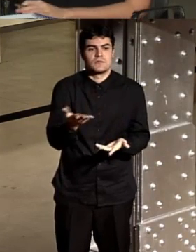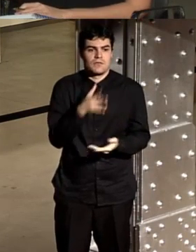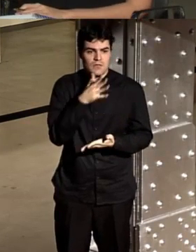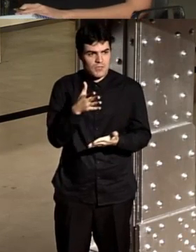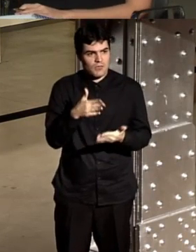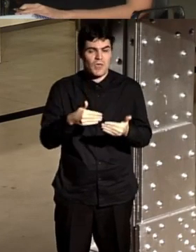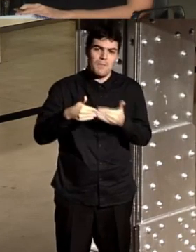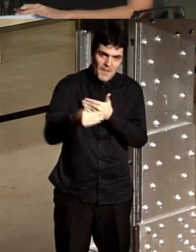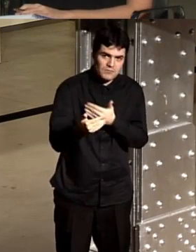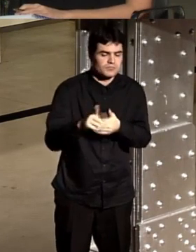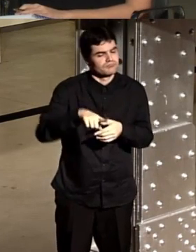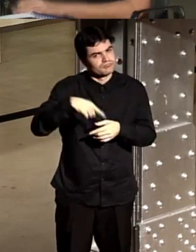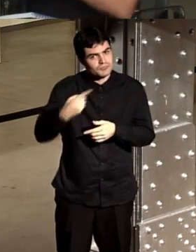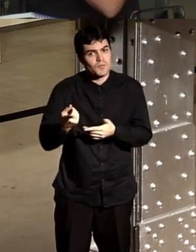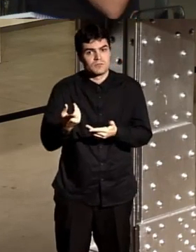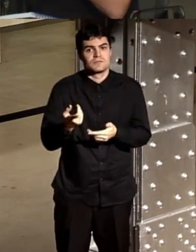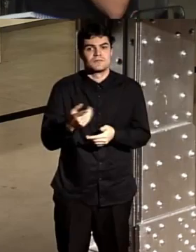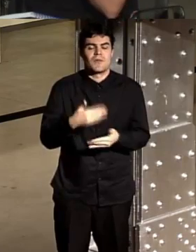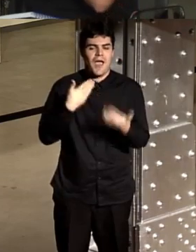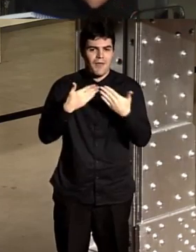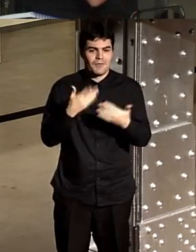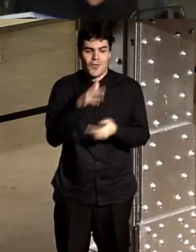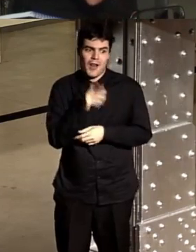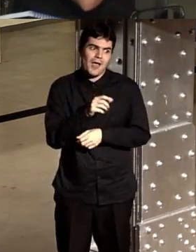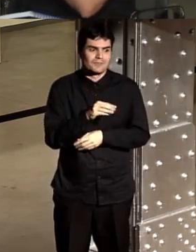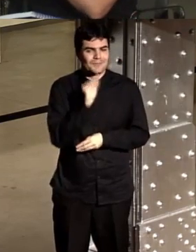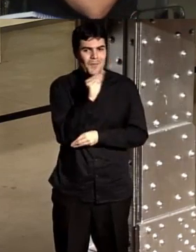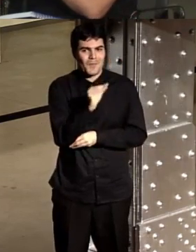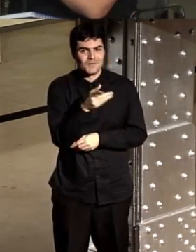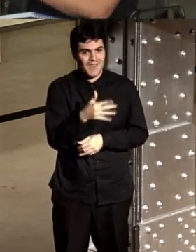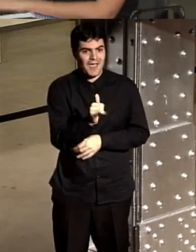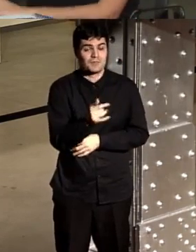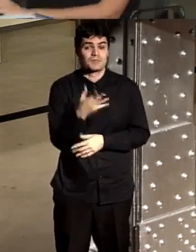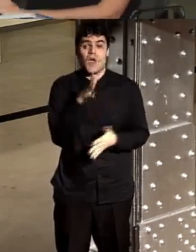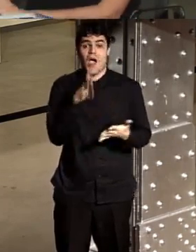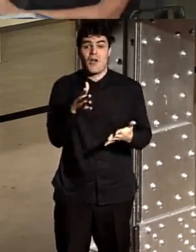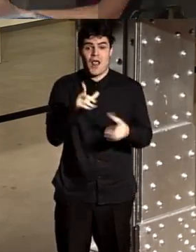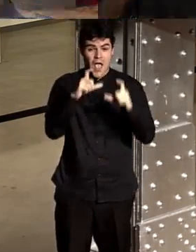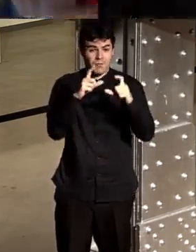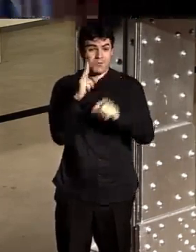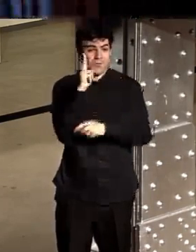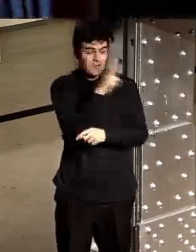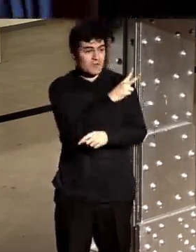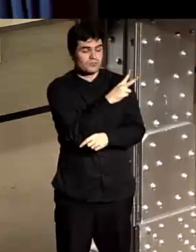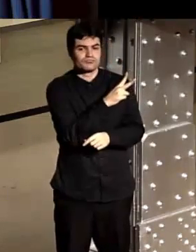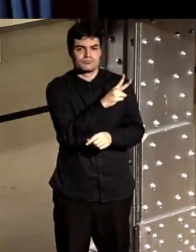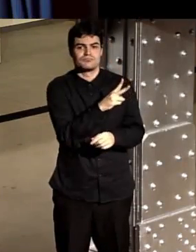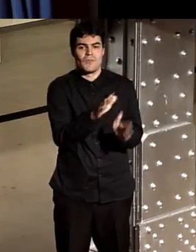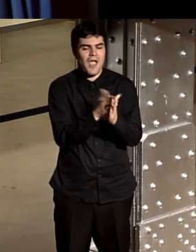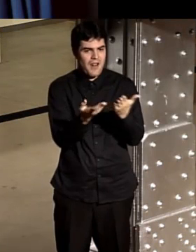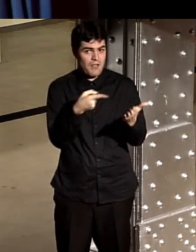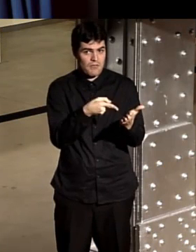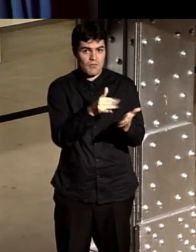eso, no sé si tú le quieres hacer una pregunta, pero yo tengo una pregunta. Recordar que las fotos que estáis viendo son fotos del libro, son fotos de ella, y que una